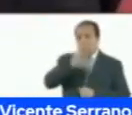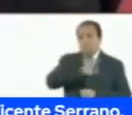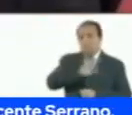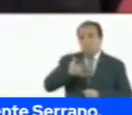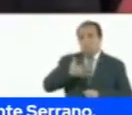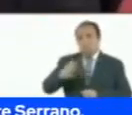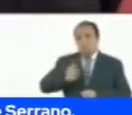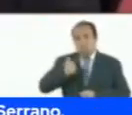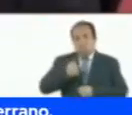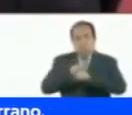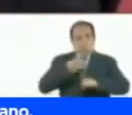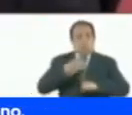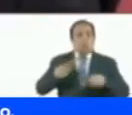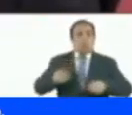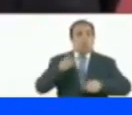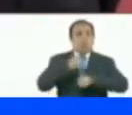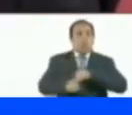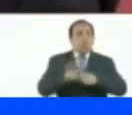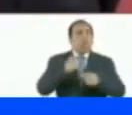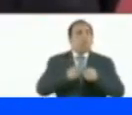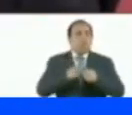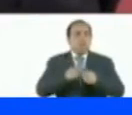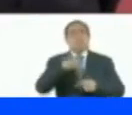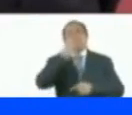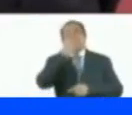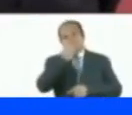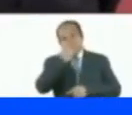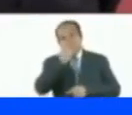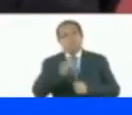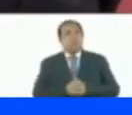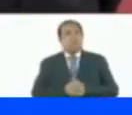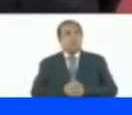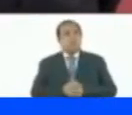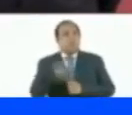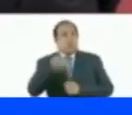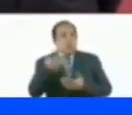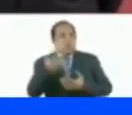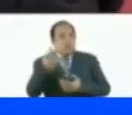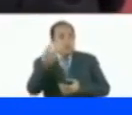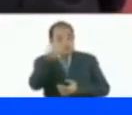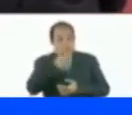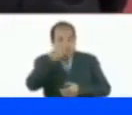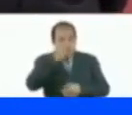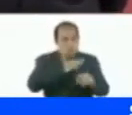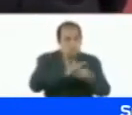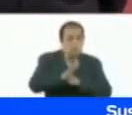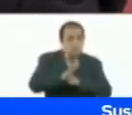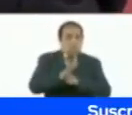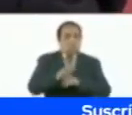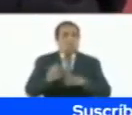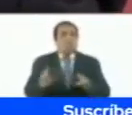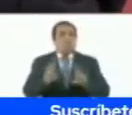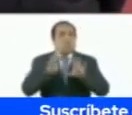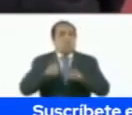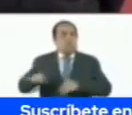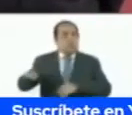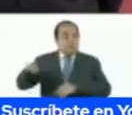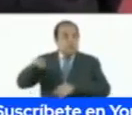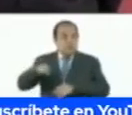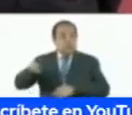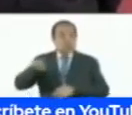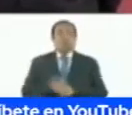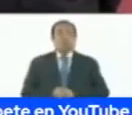abuso dado que pues la mayoría de los heridos son precisamente policías. En todo caso, lo que se tiene que revisar es el momento en donde